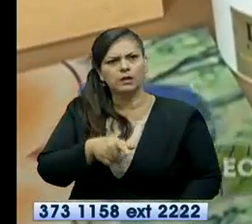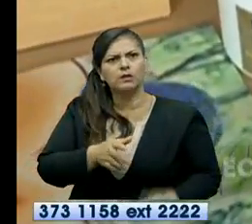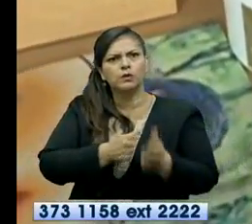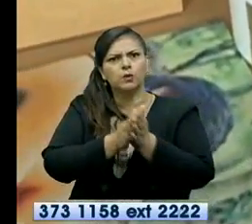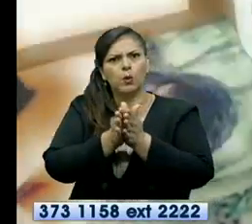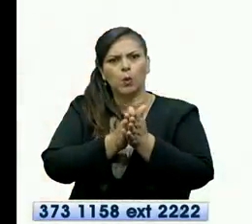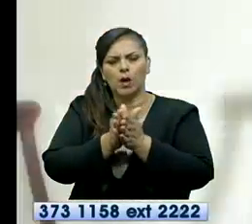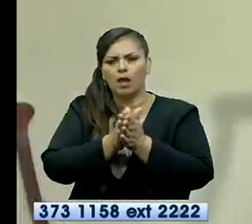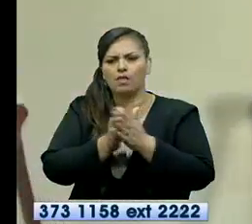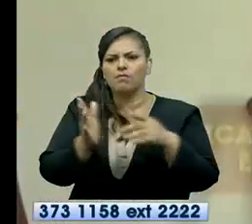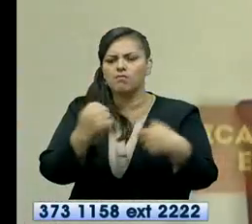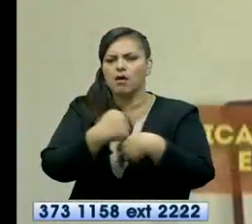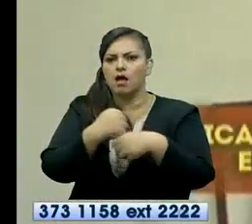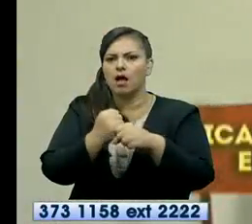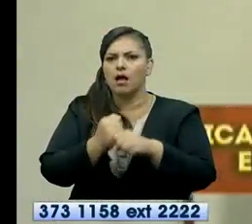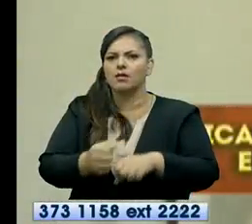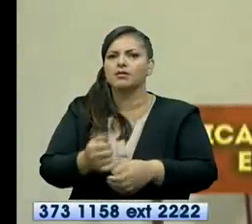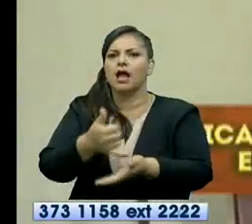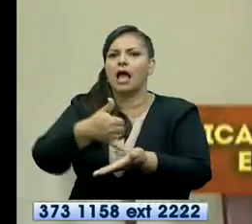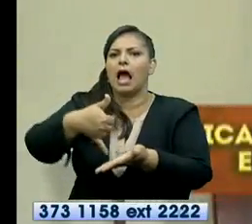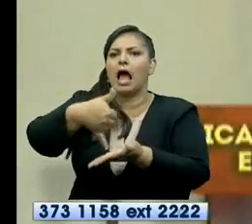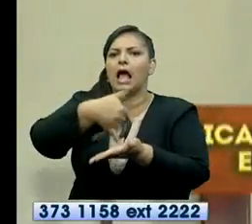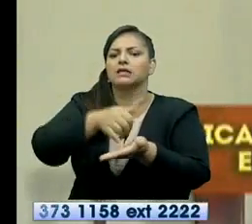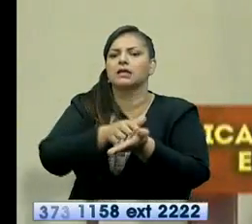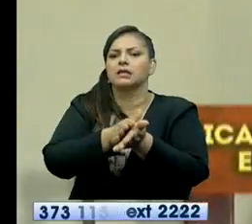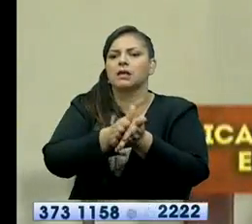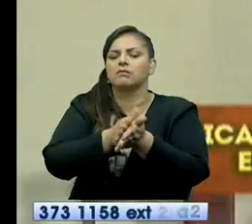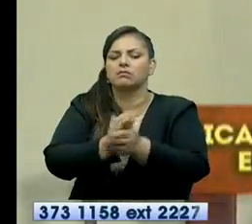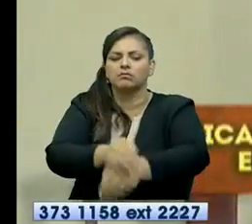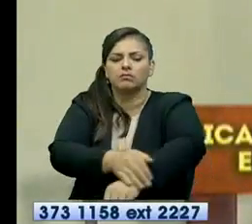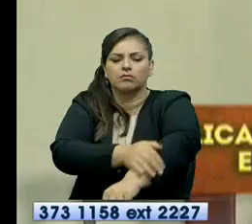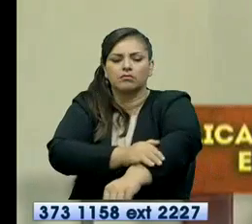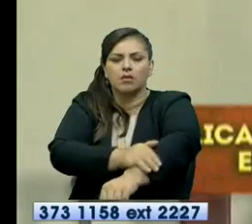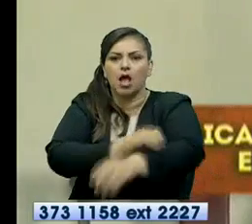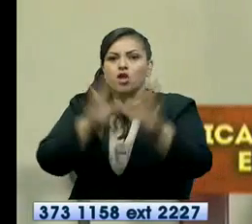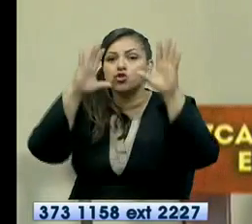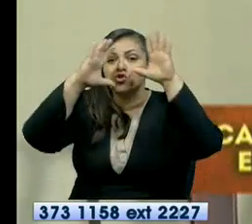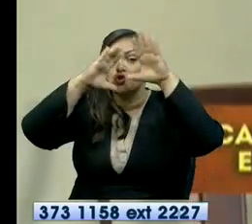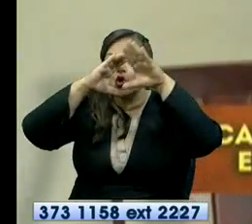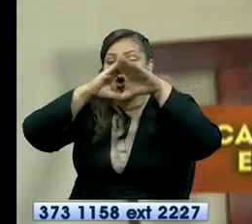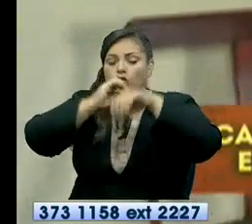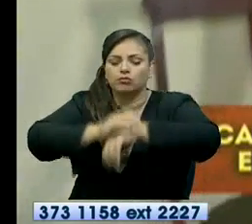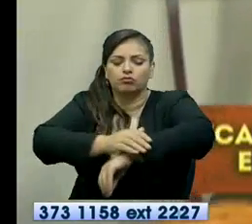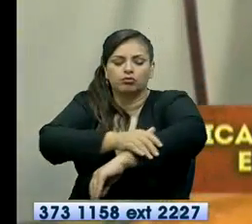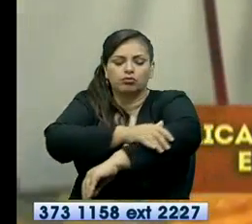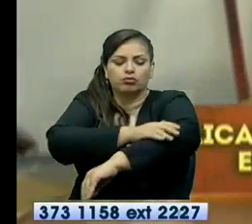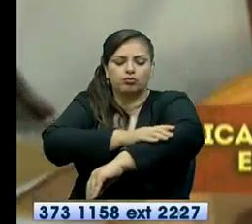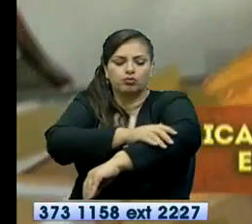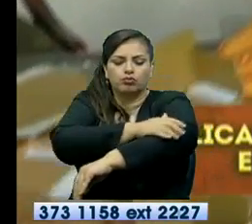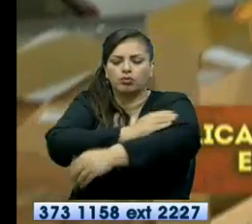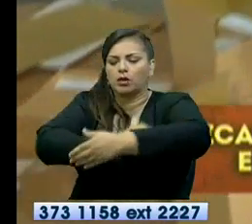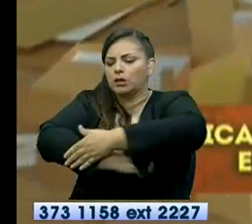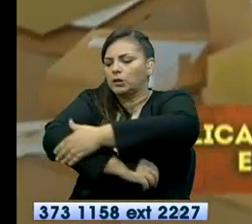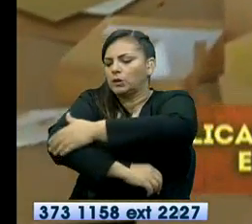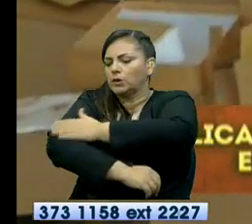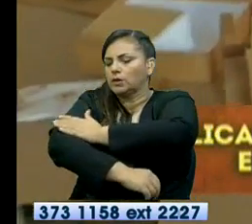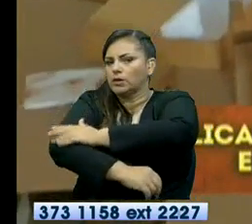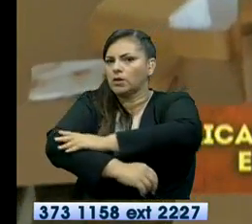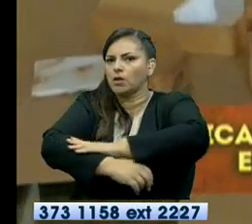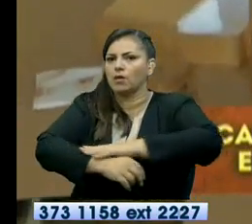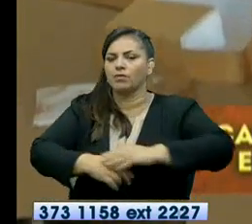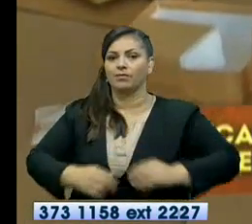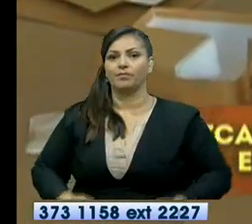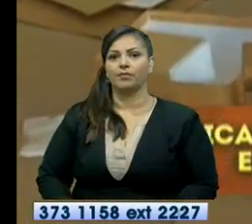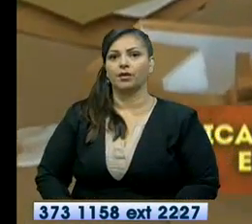corporales que se pueden utilizar cuando unos expuestos demasiado tiempo al sol otro